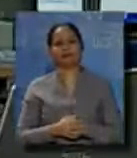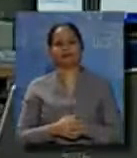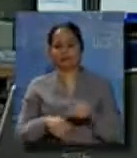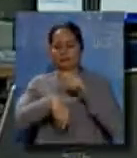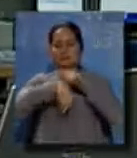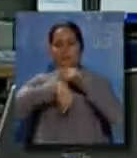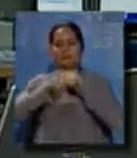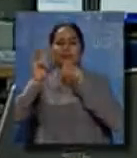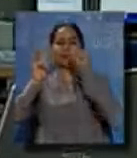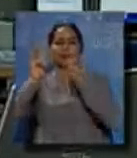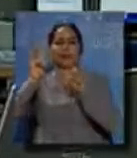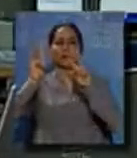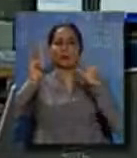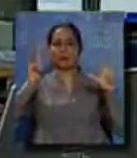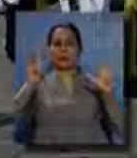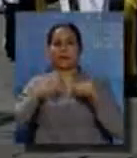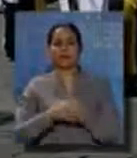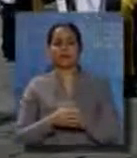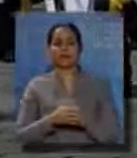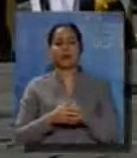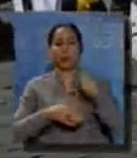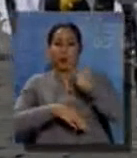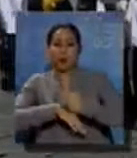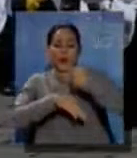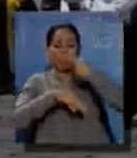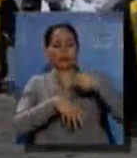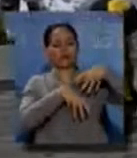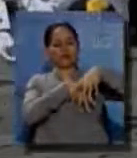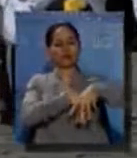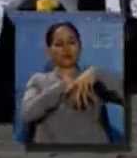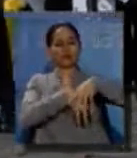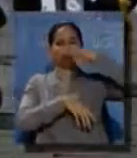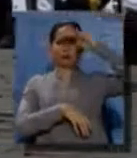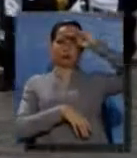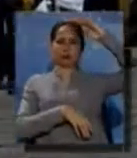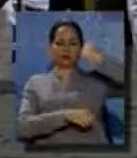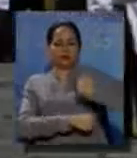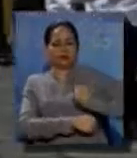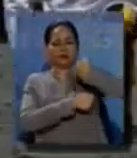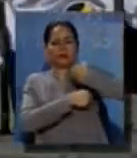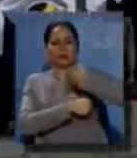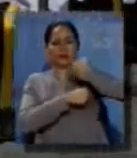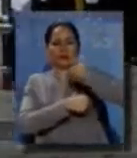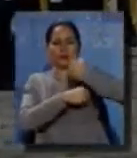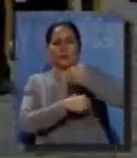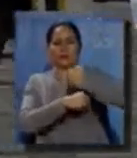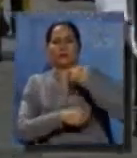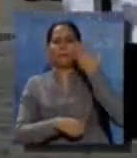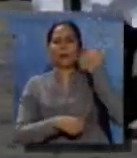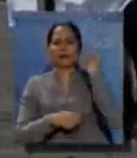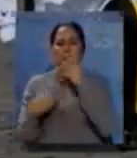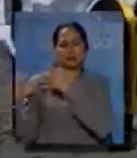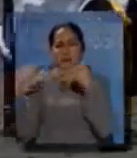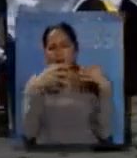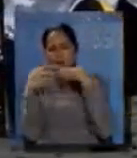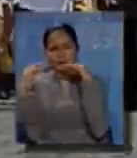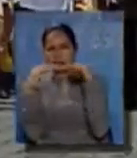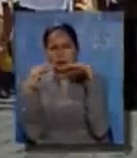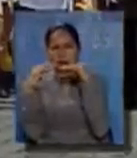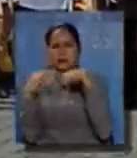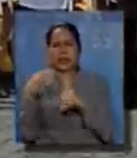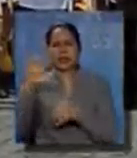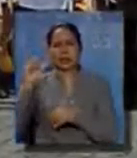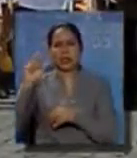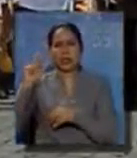Por el Día del Ejército Ecuatoriano y en conmemoración a los 187 años de la Batalla de Tarqui, que se cumplirán el 27 de febrero